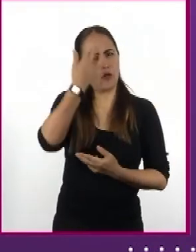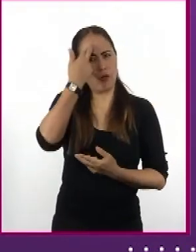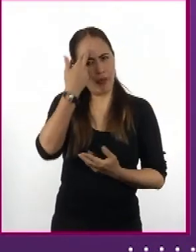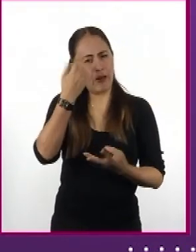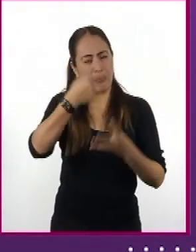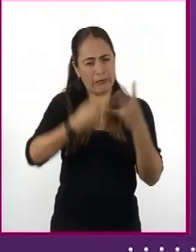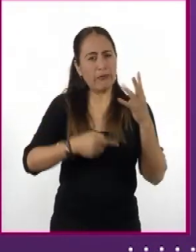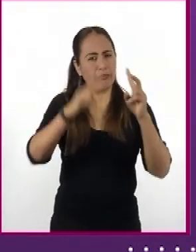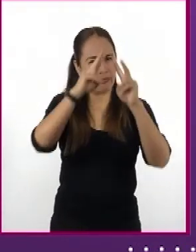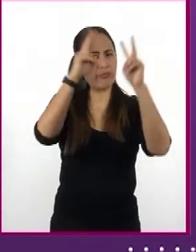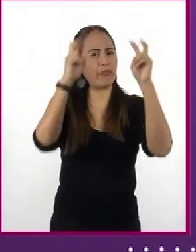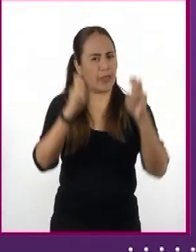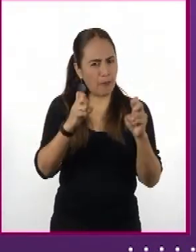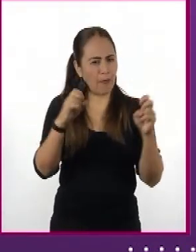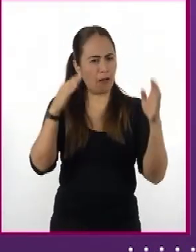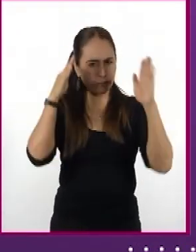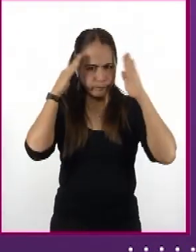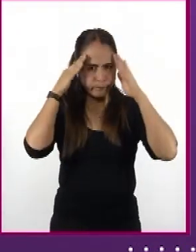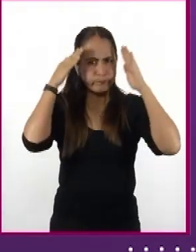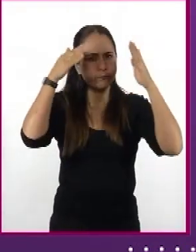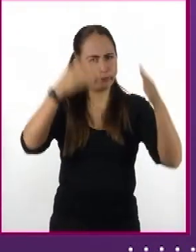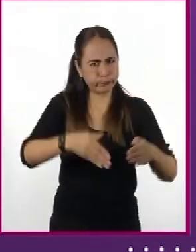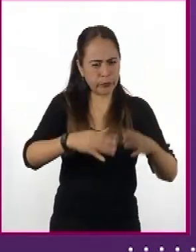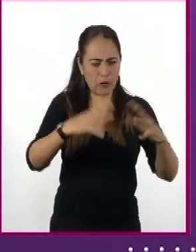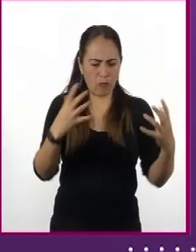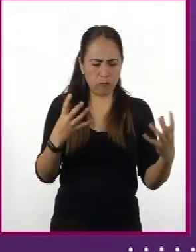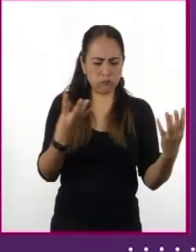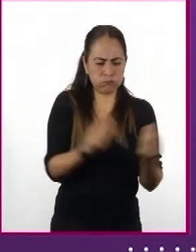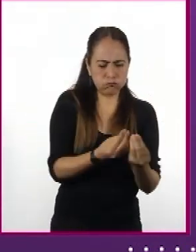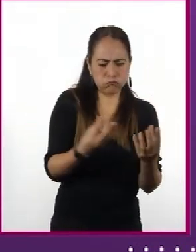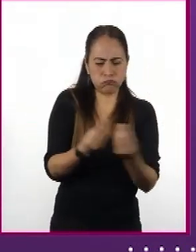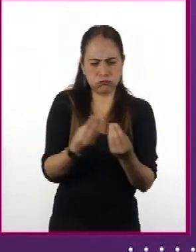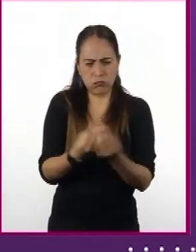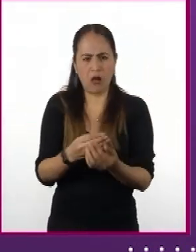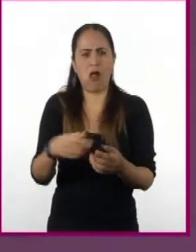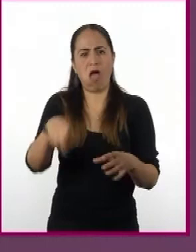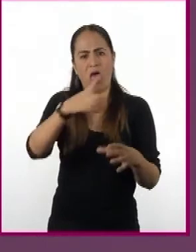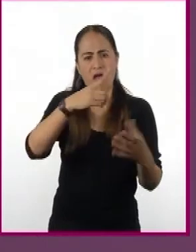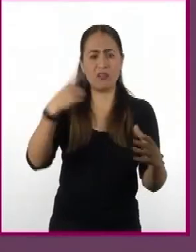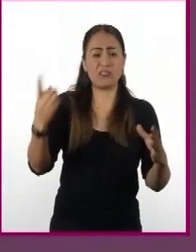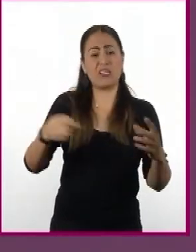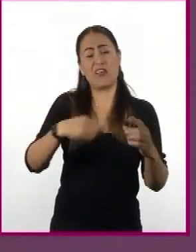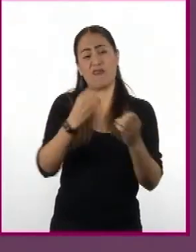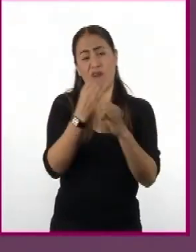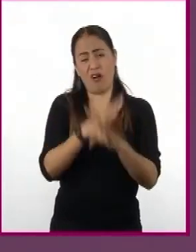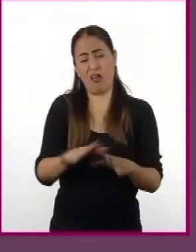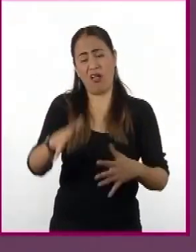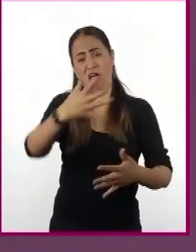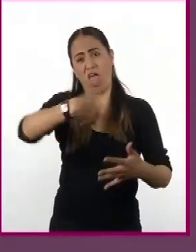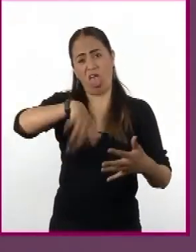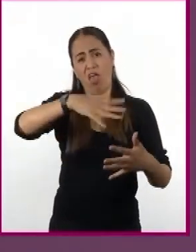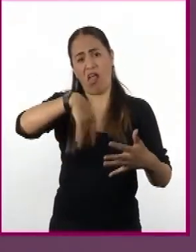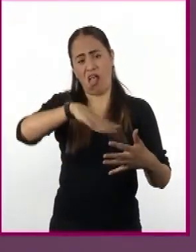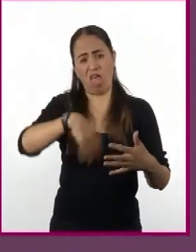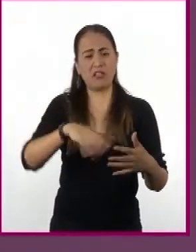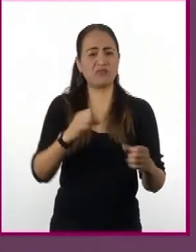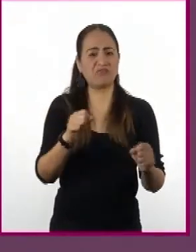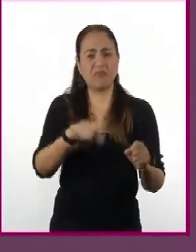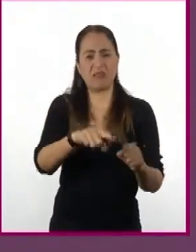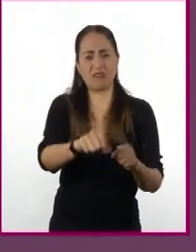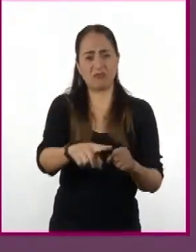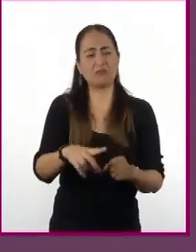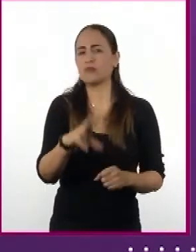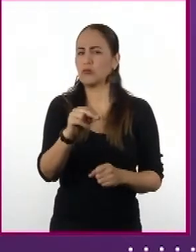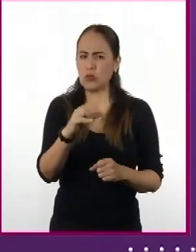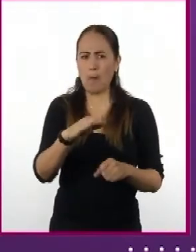tema, procurando que estos sean complementarios y no redundantes. Ahora viene la discriminación,